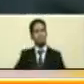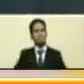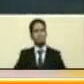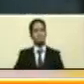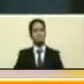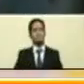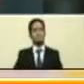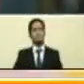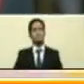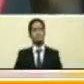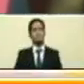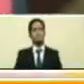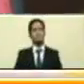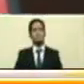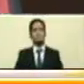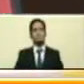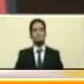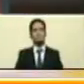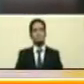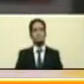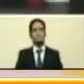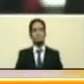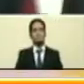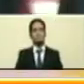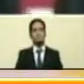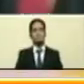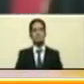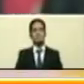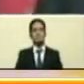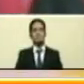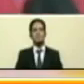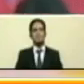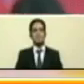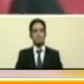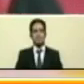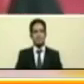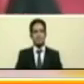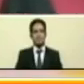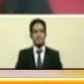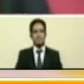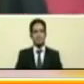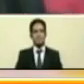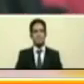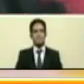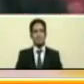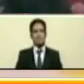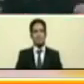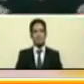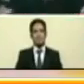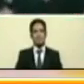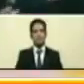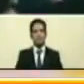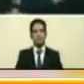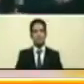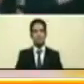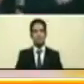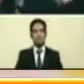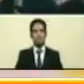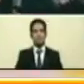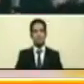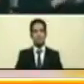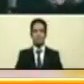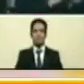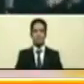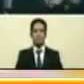criminal, deleznable y hundirse con Maduro en el oprobio de la historia, o si quieren reivindicar lo que dice la Constitución y